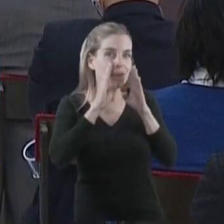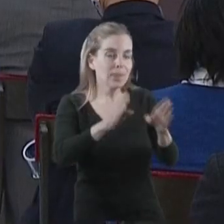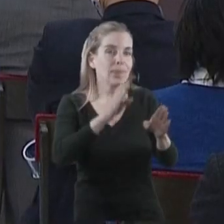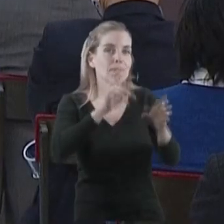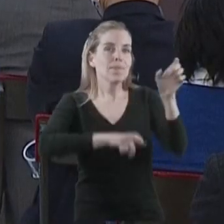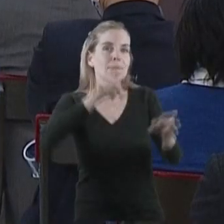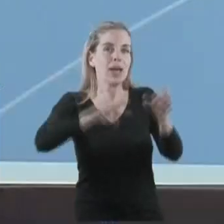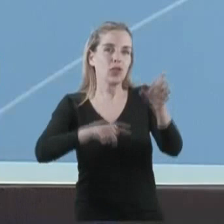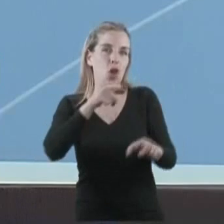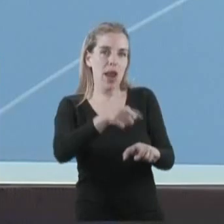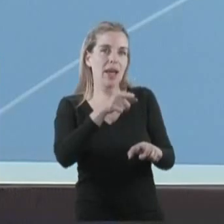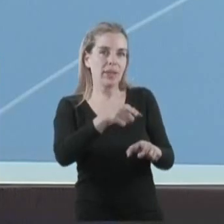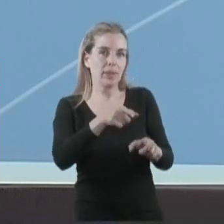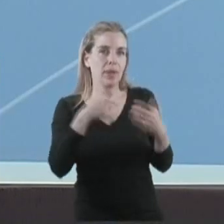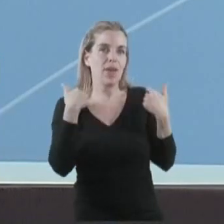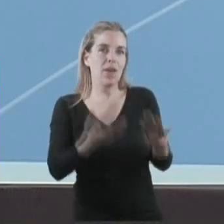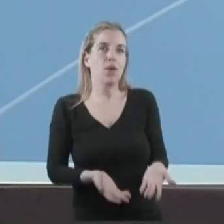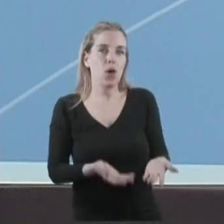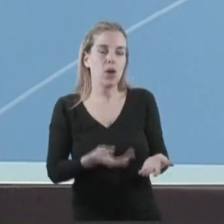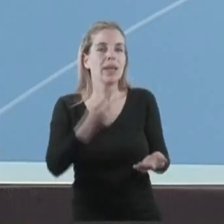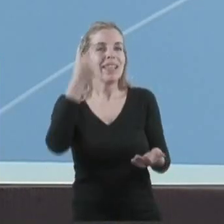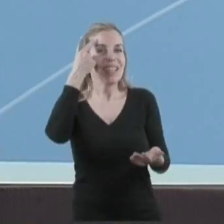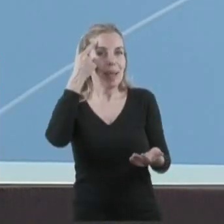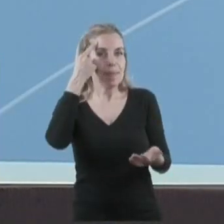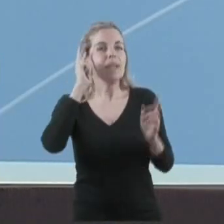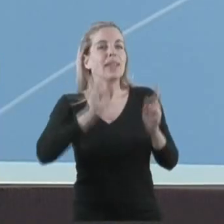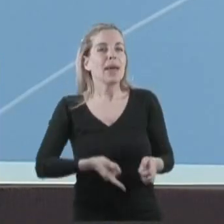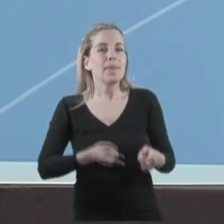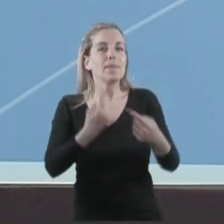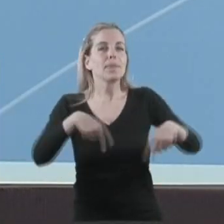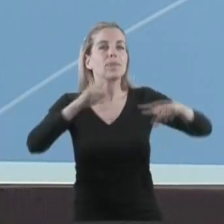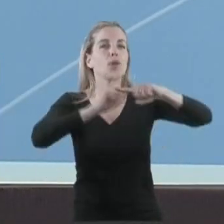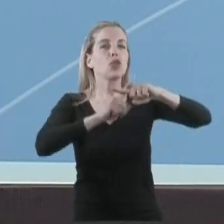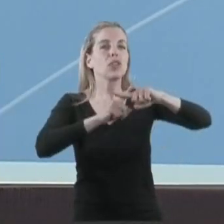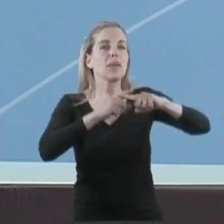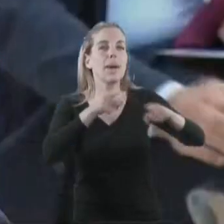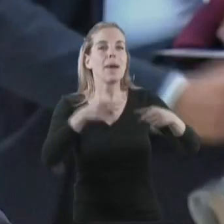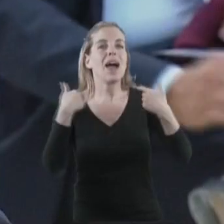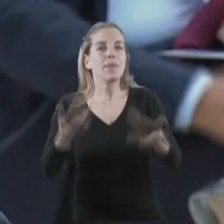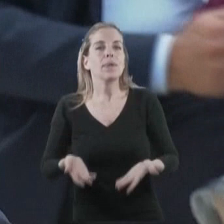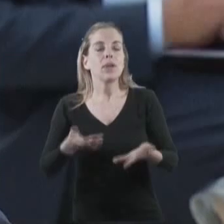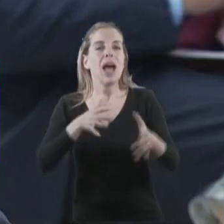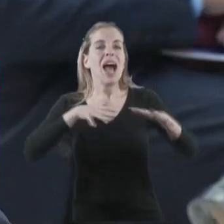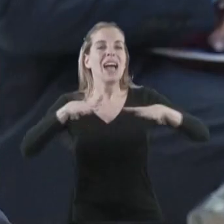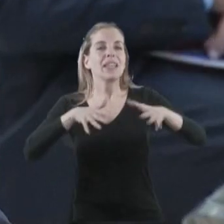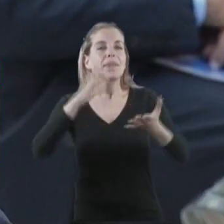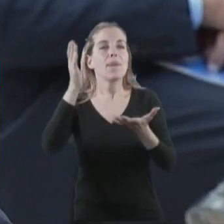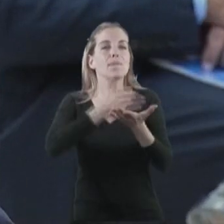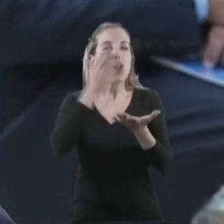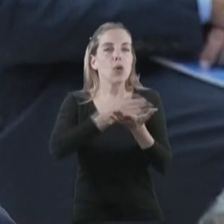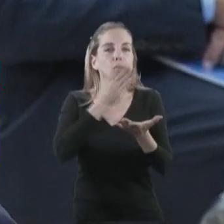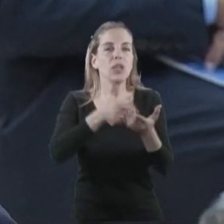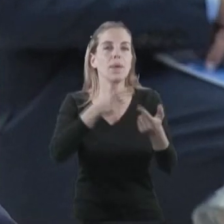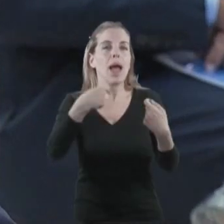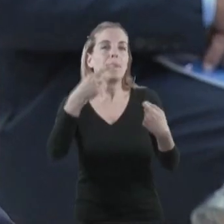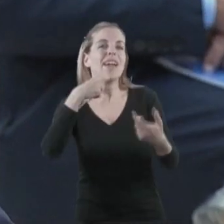apuntamos. Y previsibilidades, por supuesto, que es parte de esto, para lo que es la actividad productiva, para las decisiones de gasto,